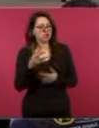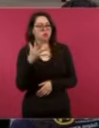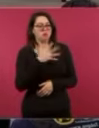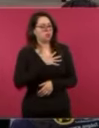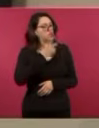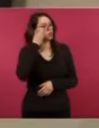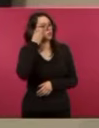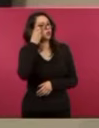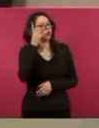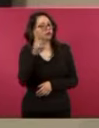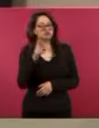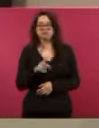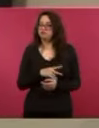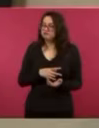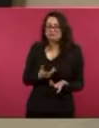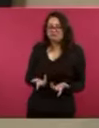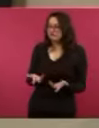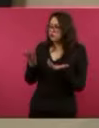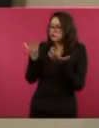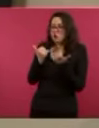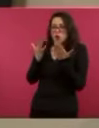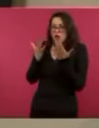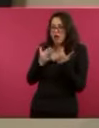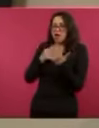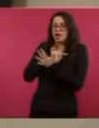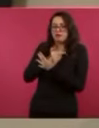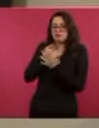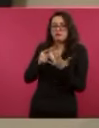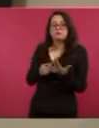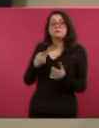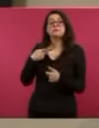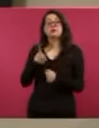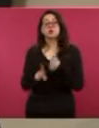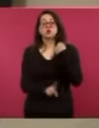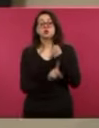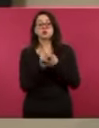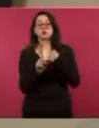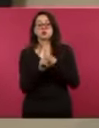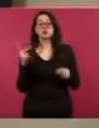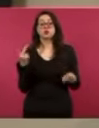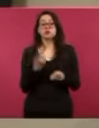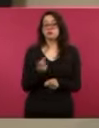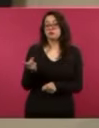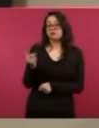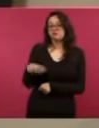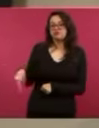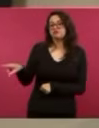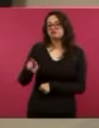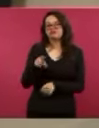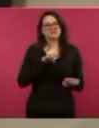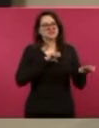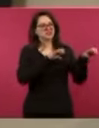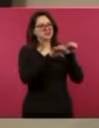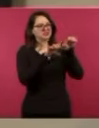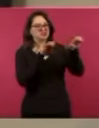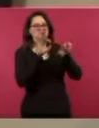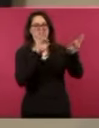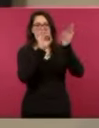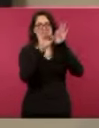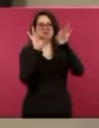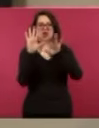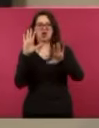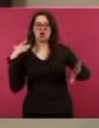den la razón. El problema es que ahora ella está difamando a los licenciatarios y a los verdaderos